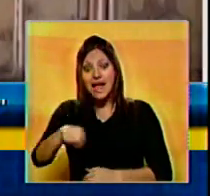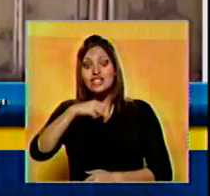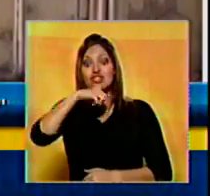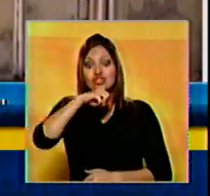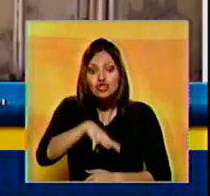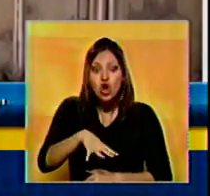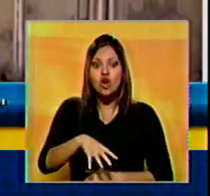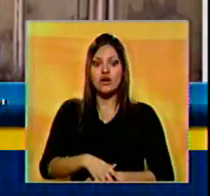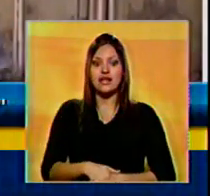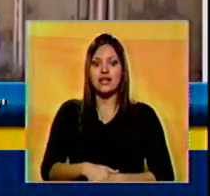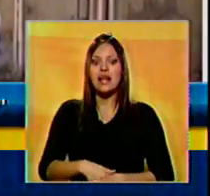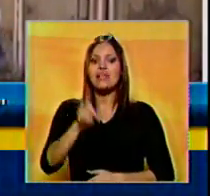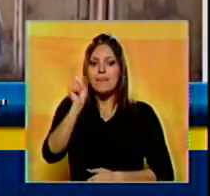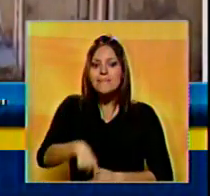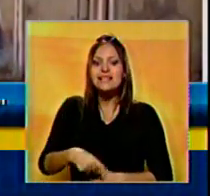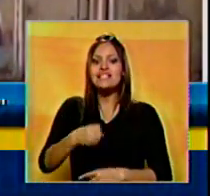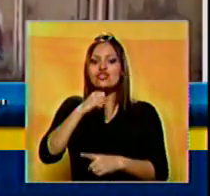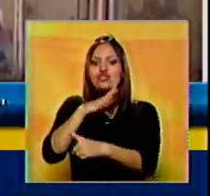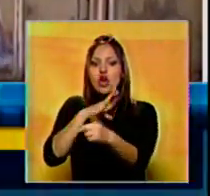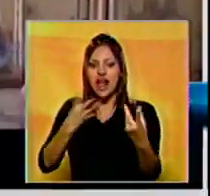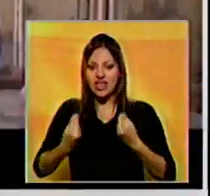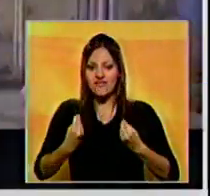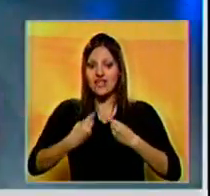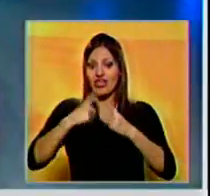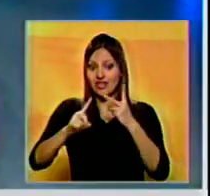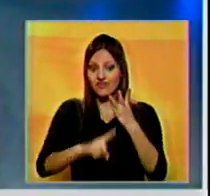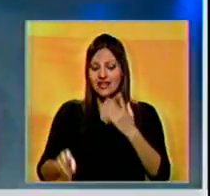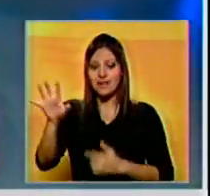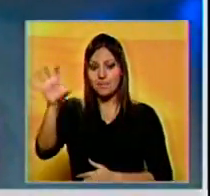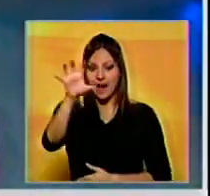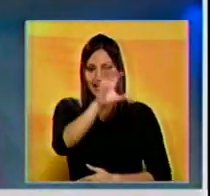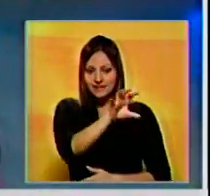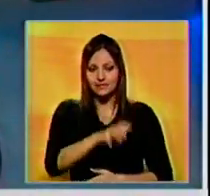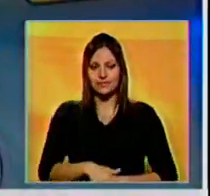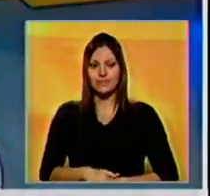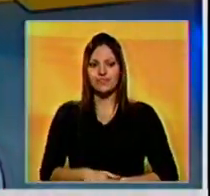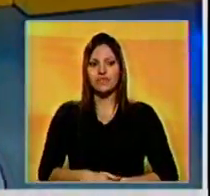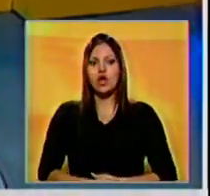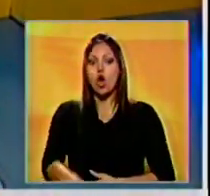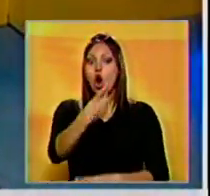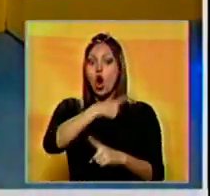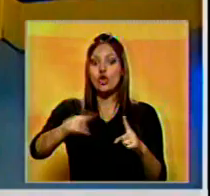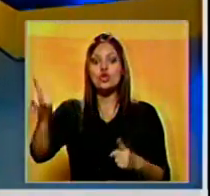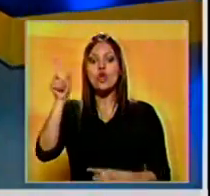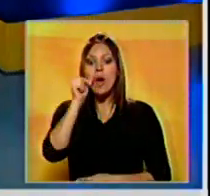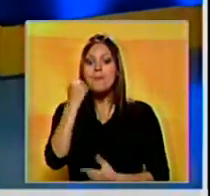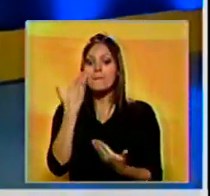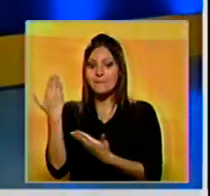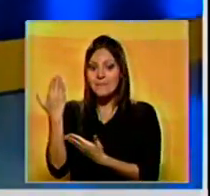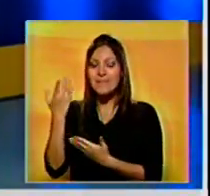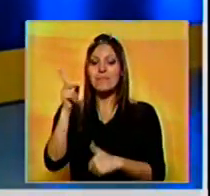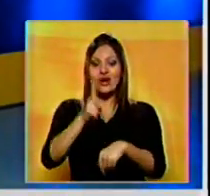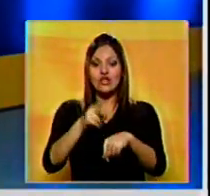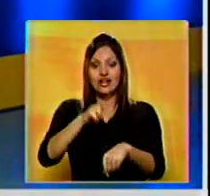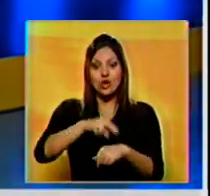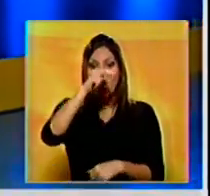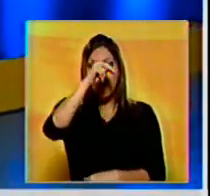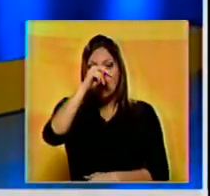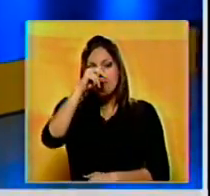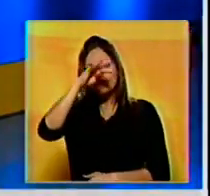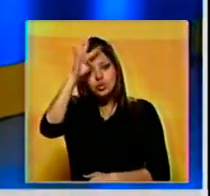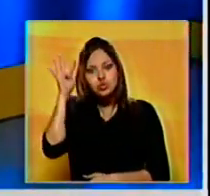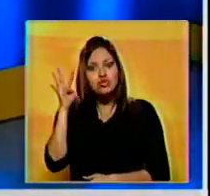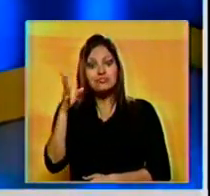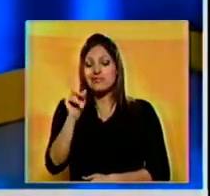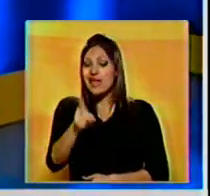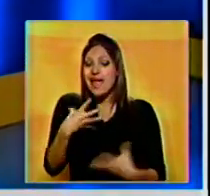de ficción y documentales de diferentes países. Y cambiamos de tema porque el boricua Ricky Martin no puede desprenderse de sus